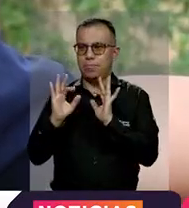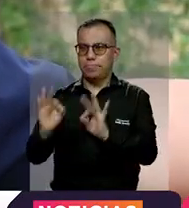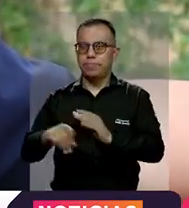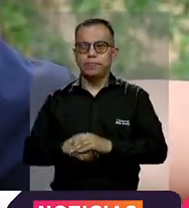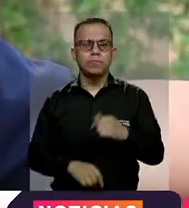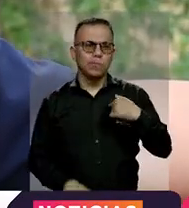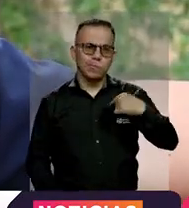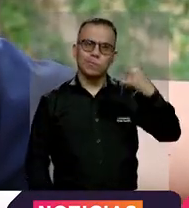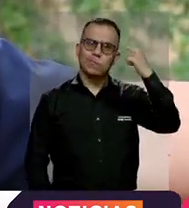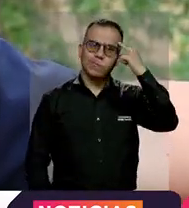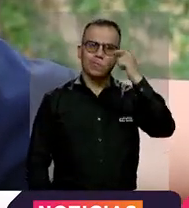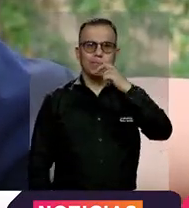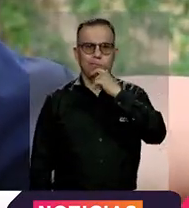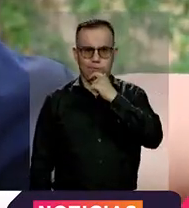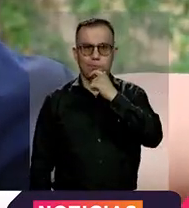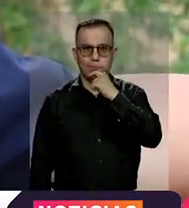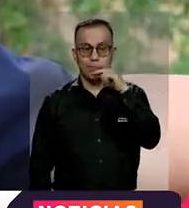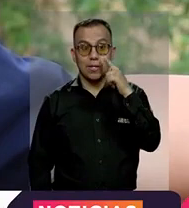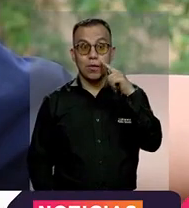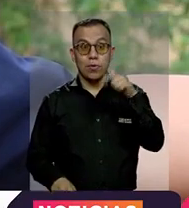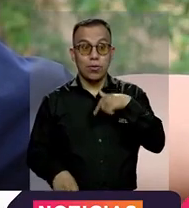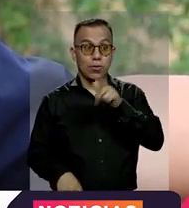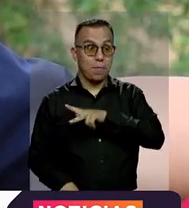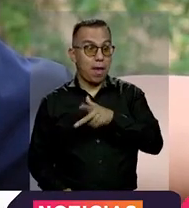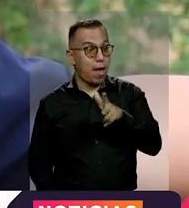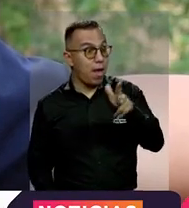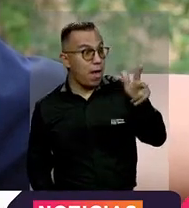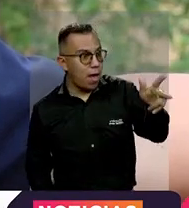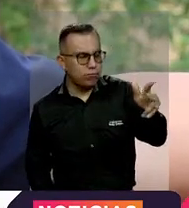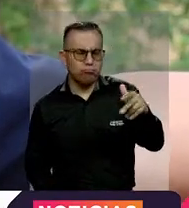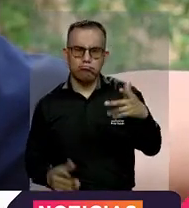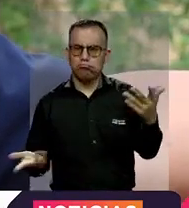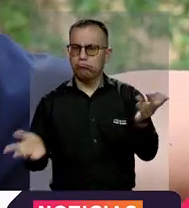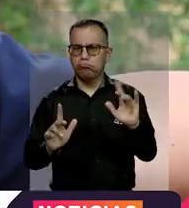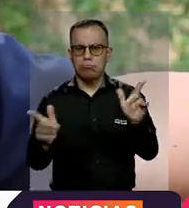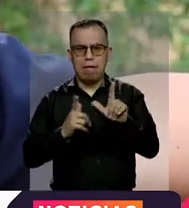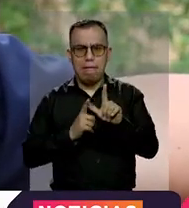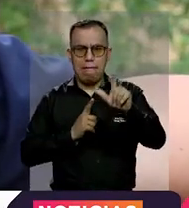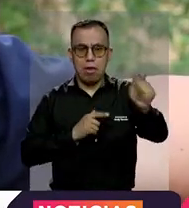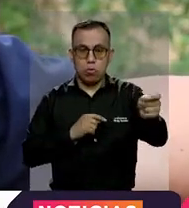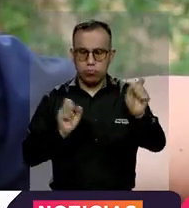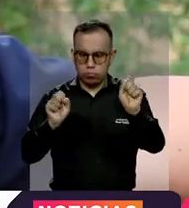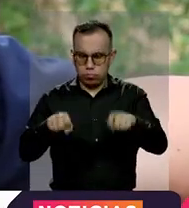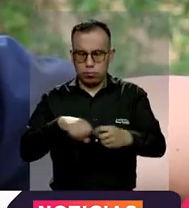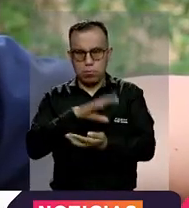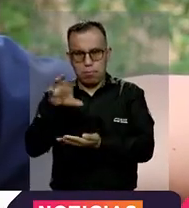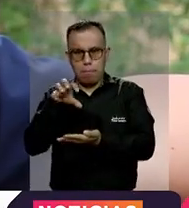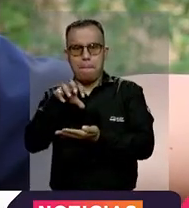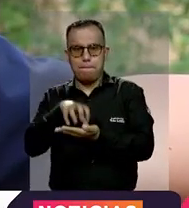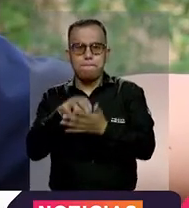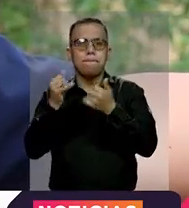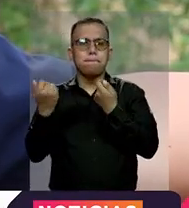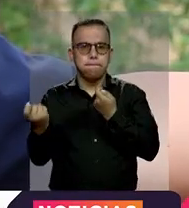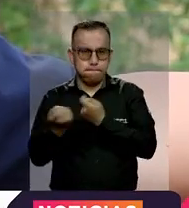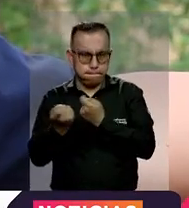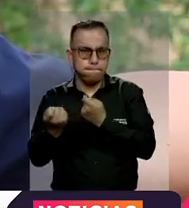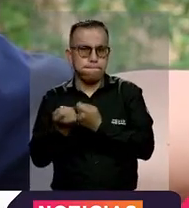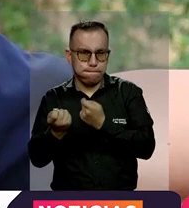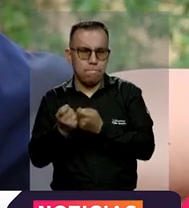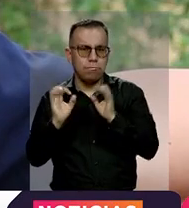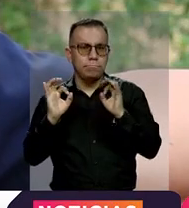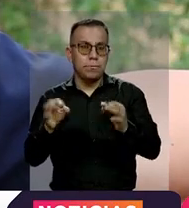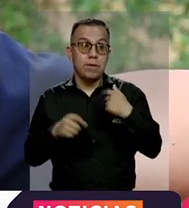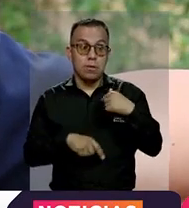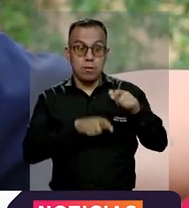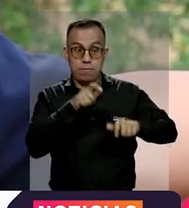porque no tienen que desplazar desplazarse a un sector lejos si no la vamos a tener acá cerca y pues